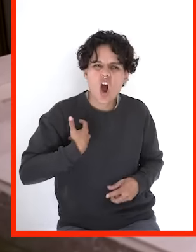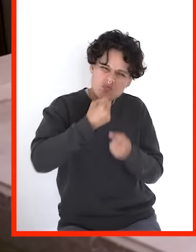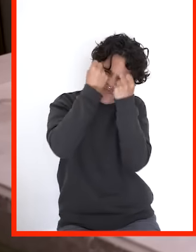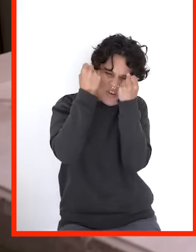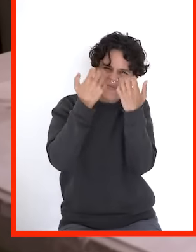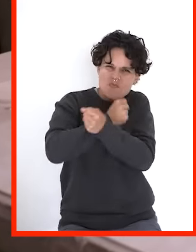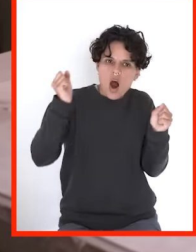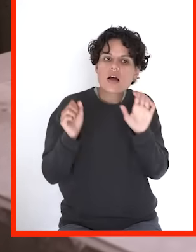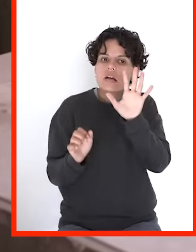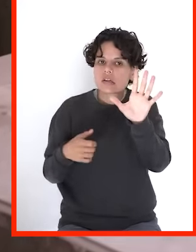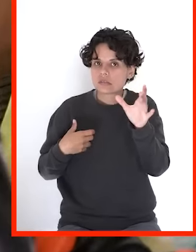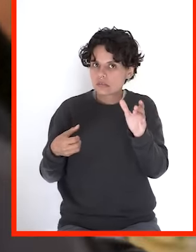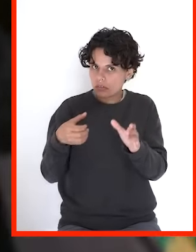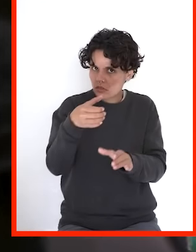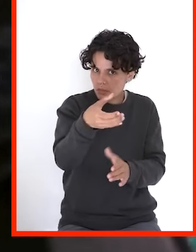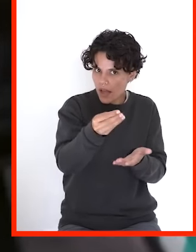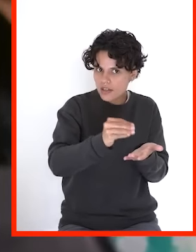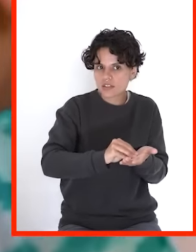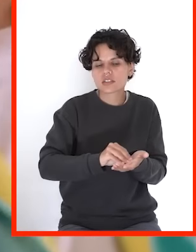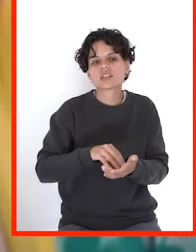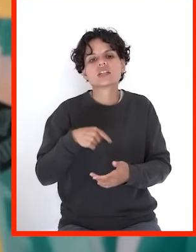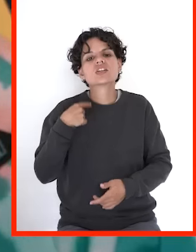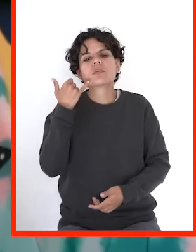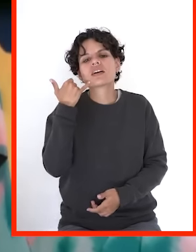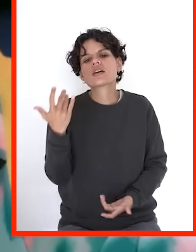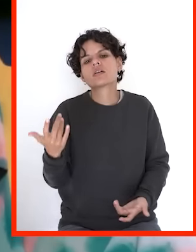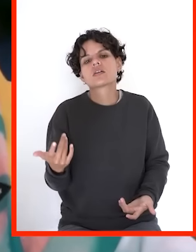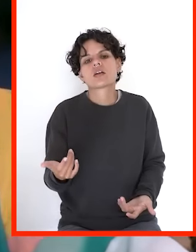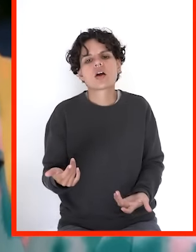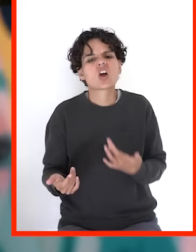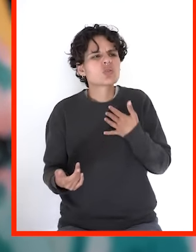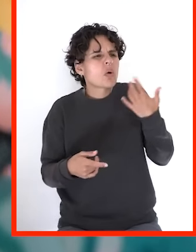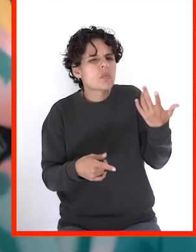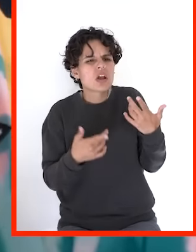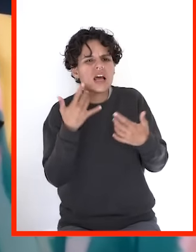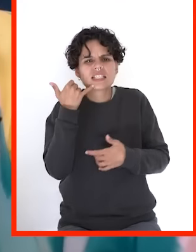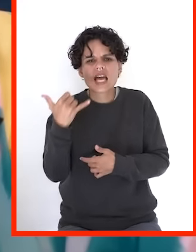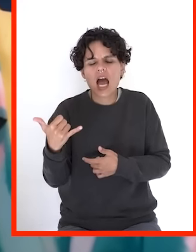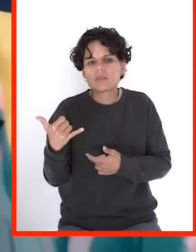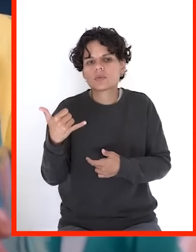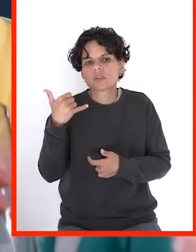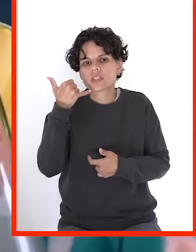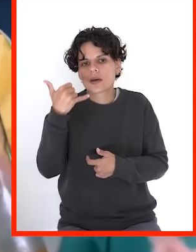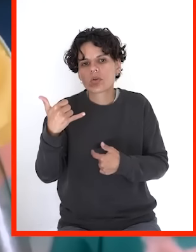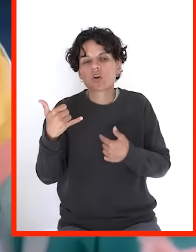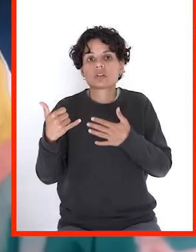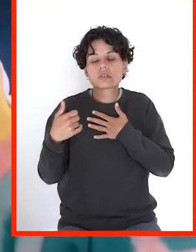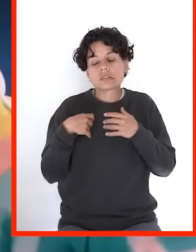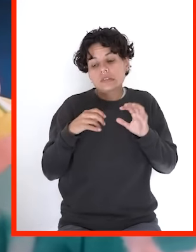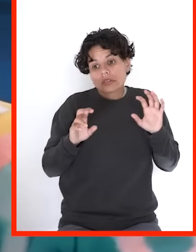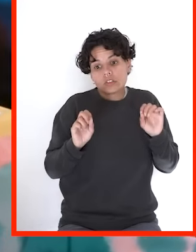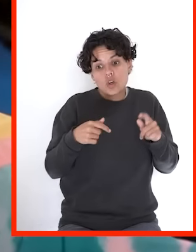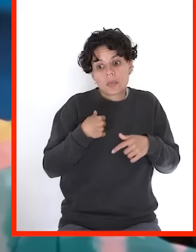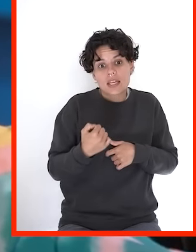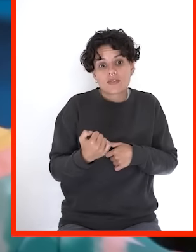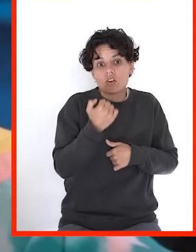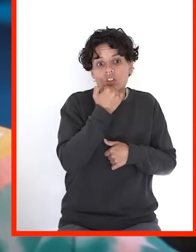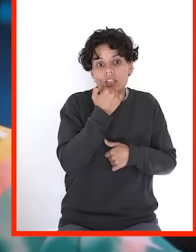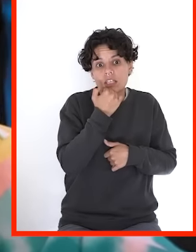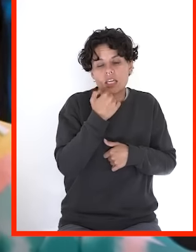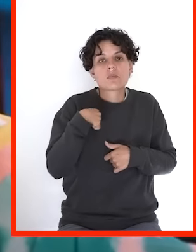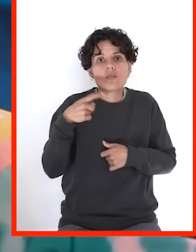Tómate otra cosita. Y después los cabros me decían, llámalo, te agilaste, le dijiste algo muy pesado. Y lo llamo por teléfono para decirle que no fuera tan